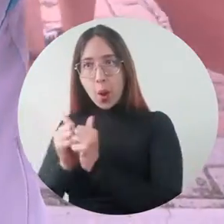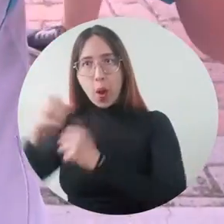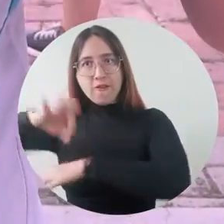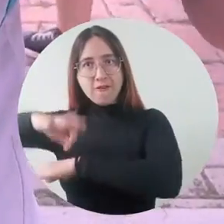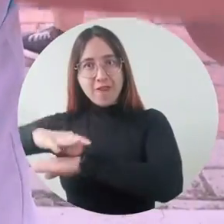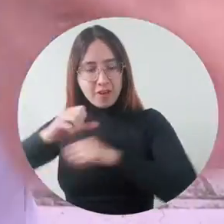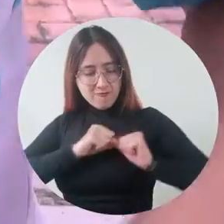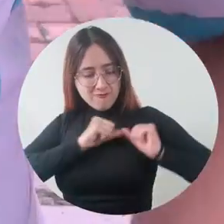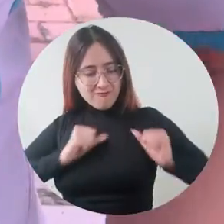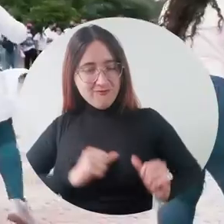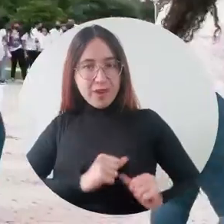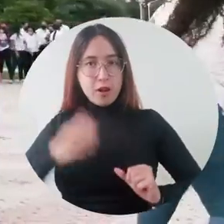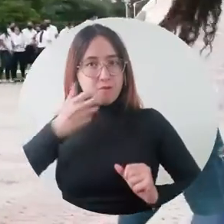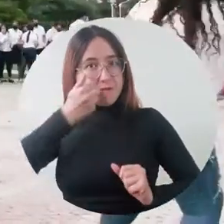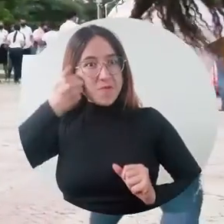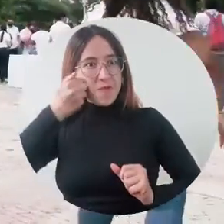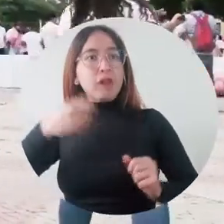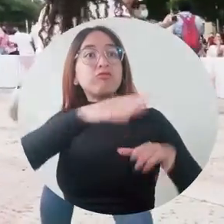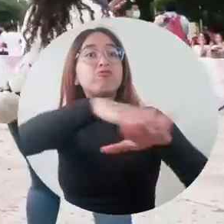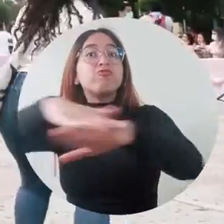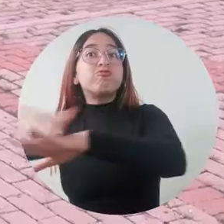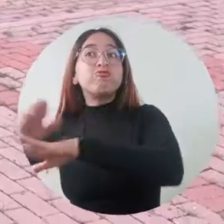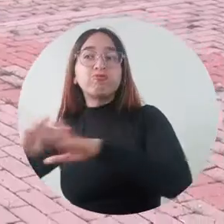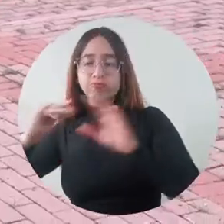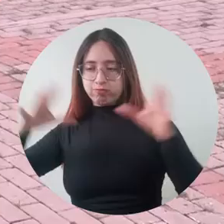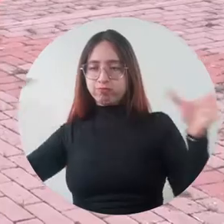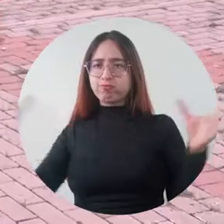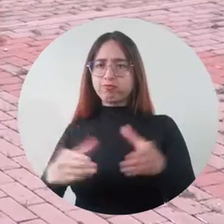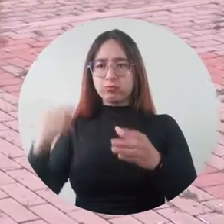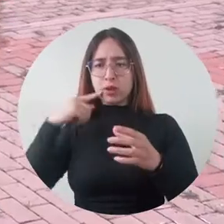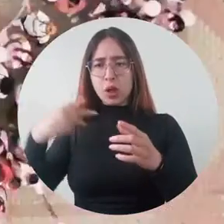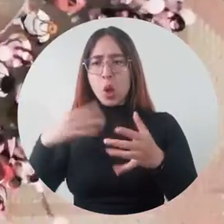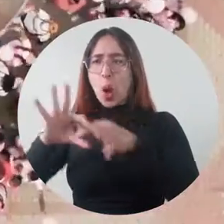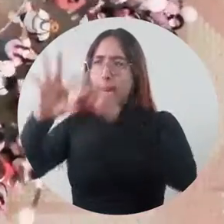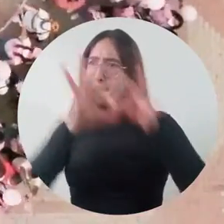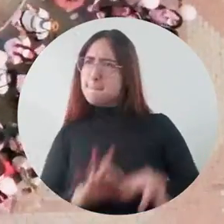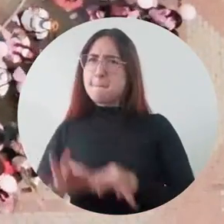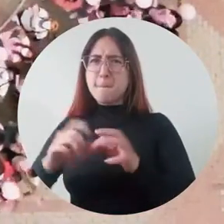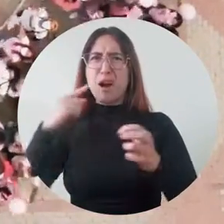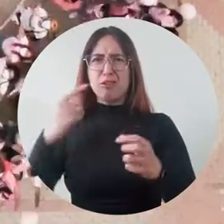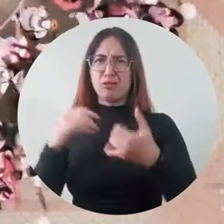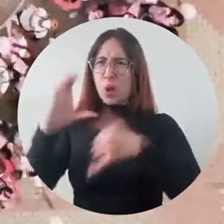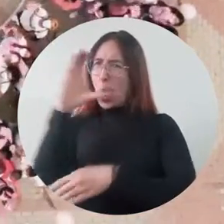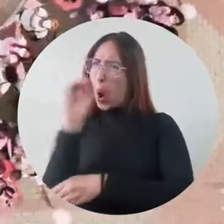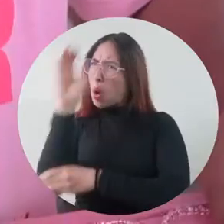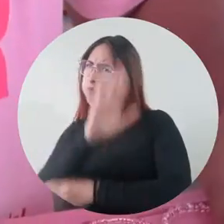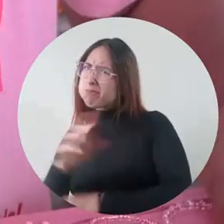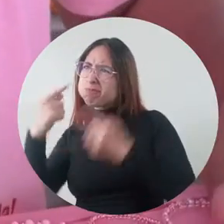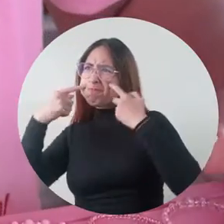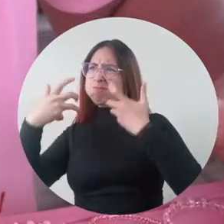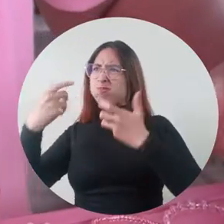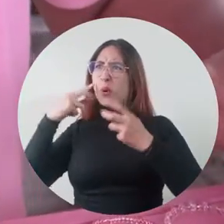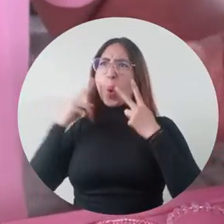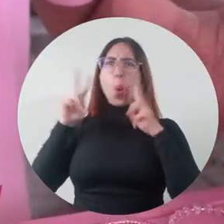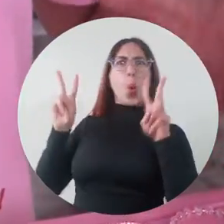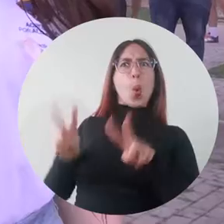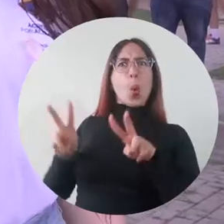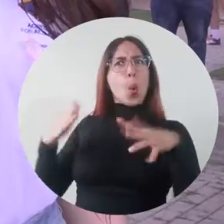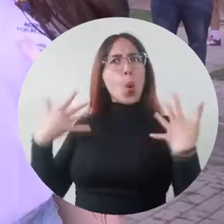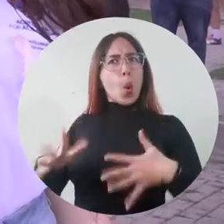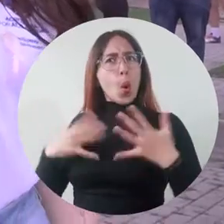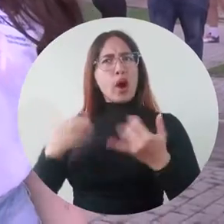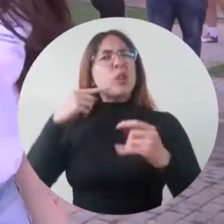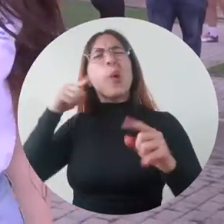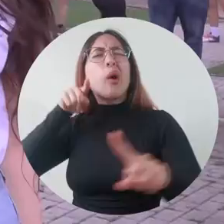corazón rosa reunieron a la comunidad académica y la ciudadanía para formar el lazo humano más grande del país en aras de homenajear la vida